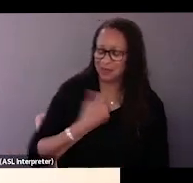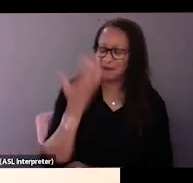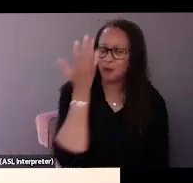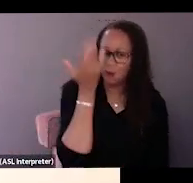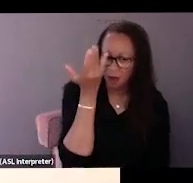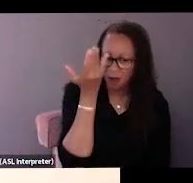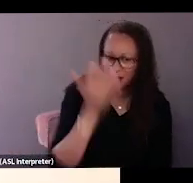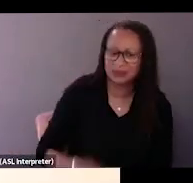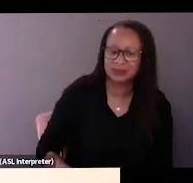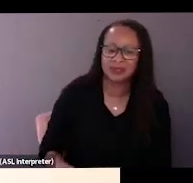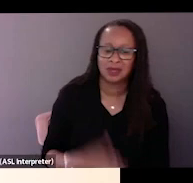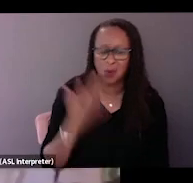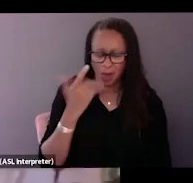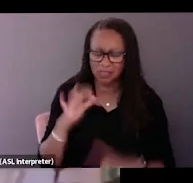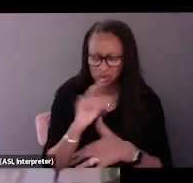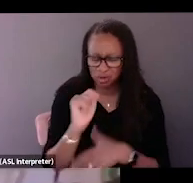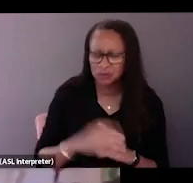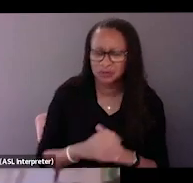simplemente sucedió.